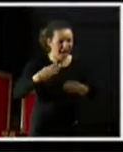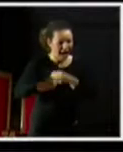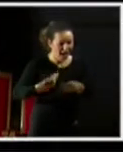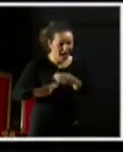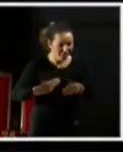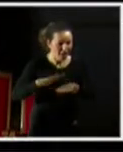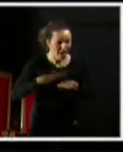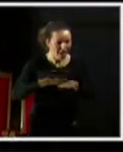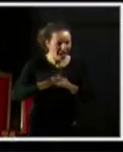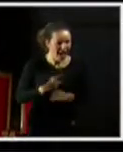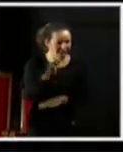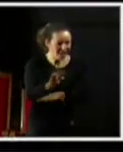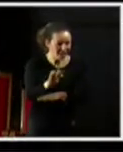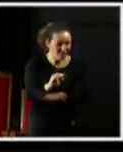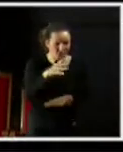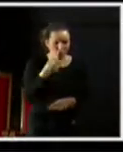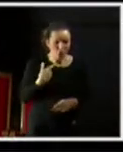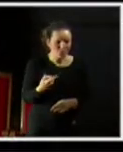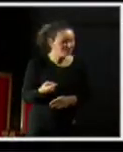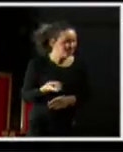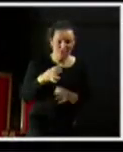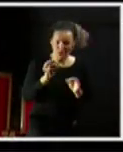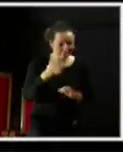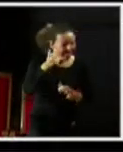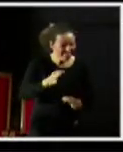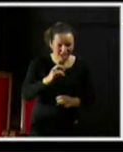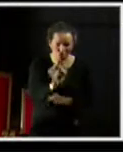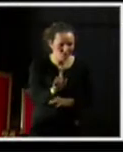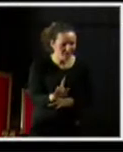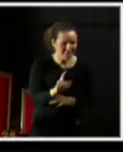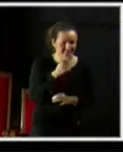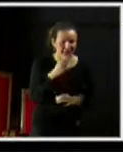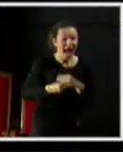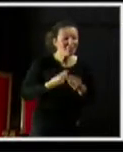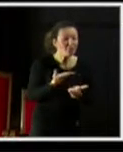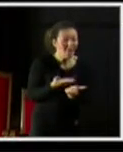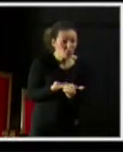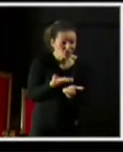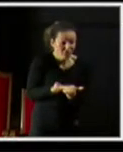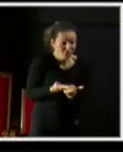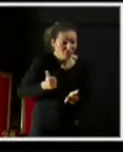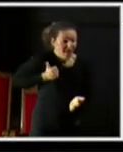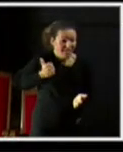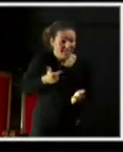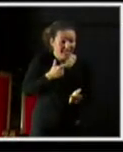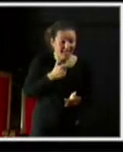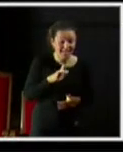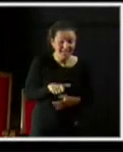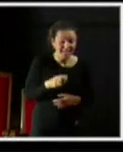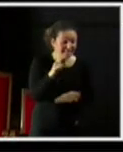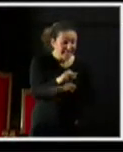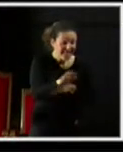hay un timo de la oms inversa y no porque no funcione esos aparatos sino porque te hacen una demostración falsa no te engañan en la